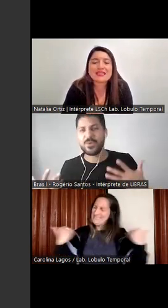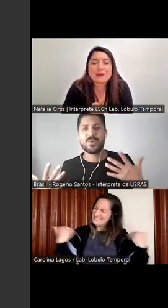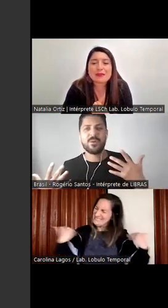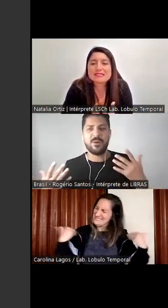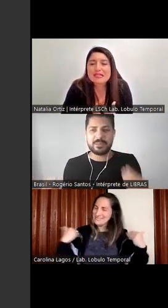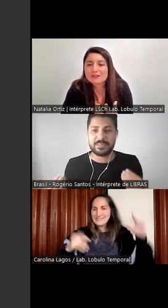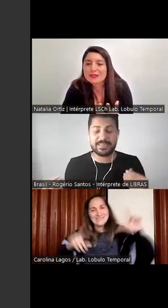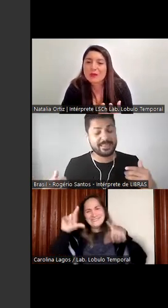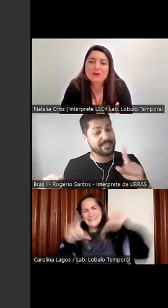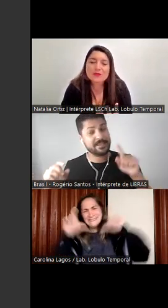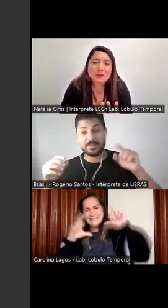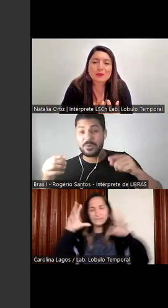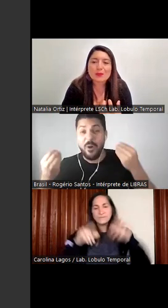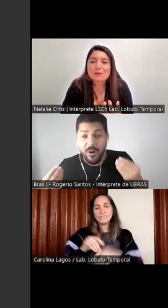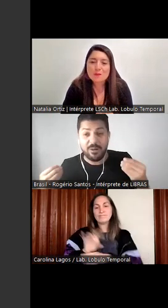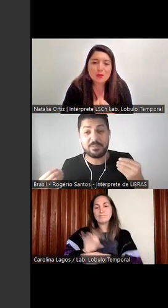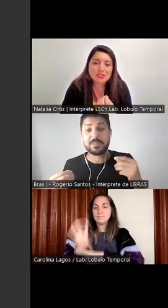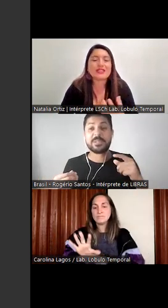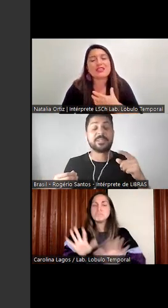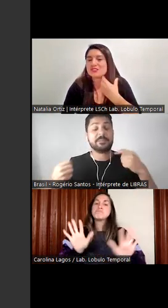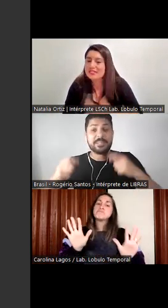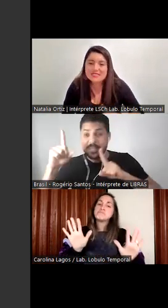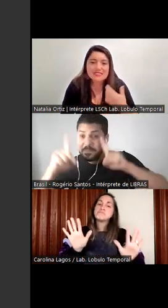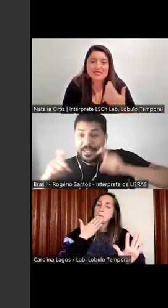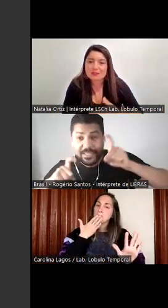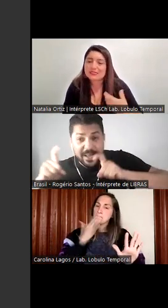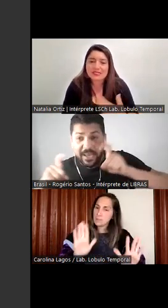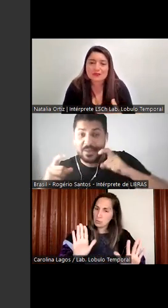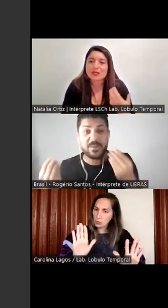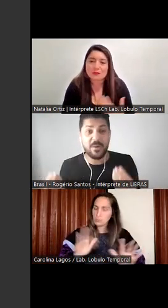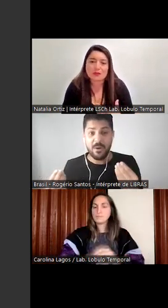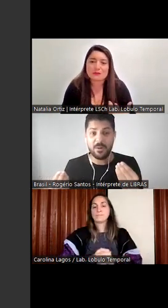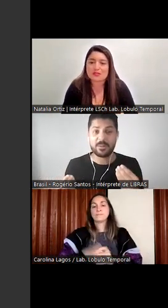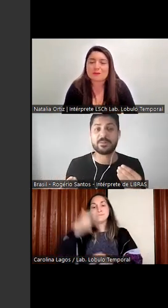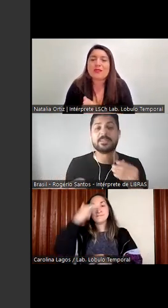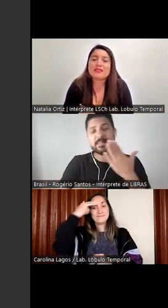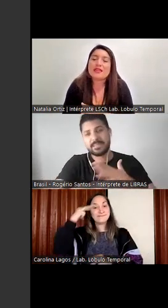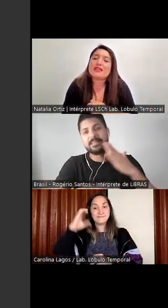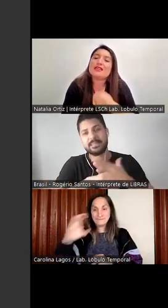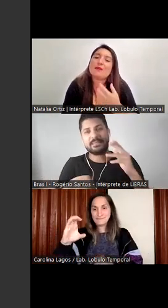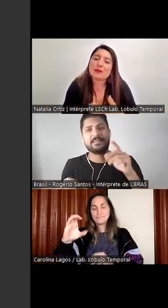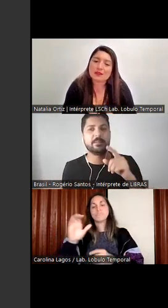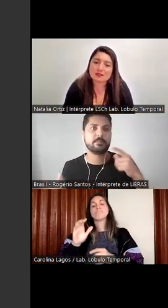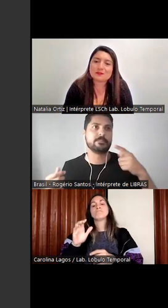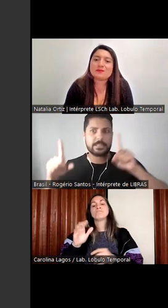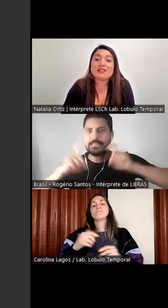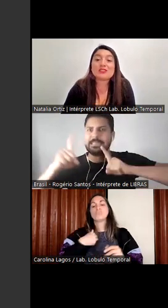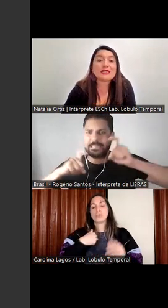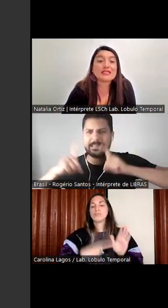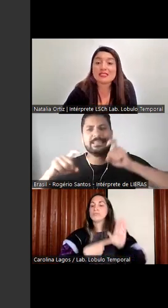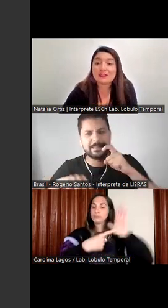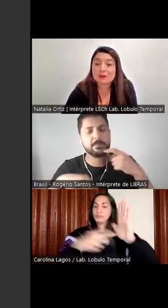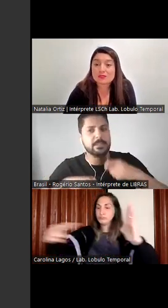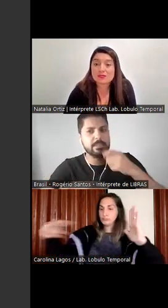ya está apareciendo el vernáculo visual, pero es muy poquito ya. Y yo seguía insistiendo y practicando, por ejemplo, la expresión. Y ahí iba mejorando.